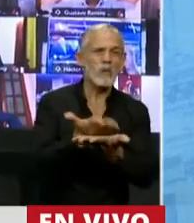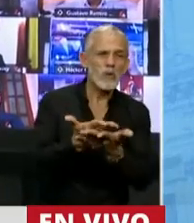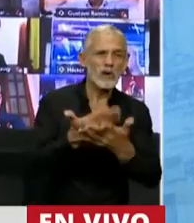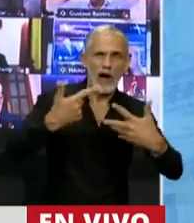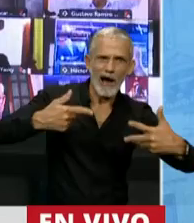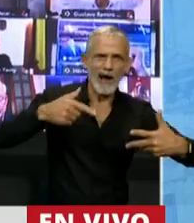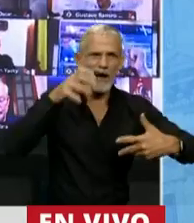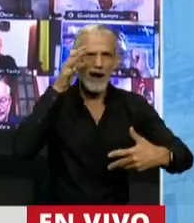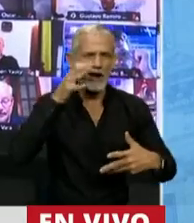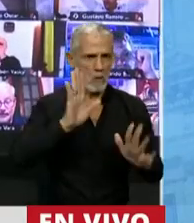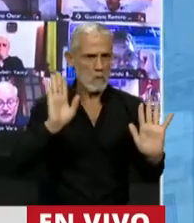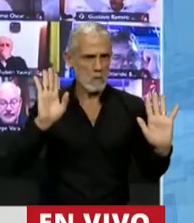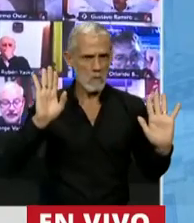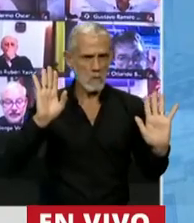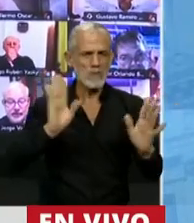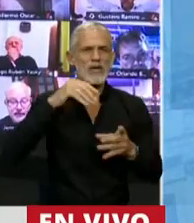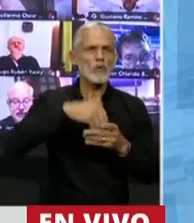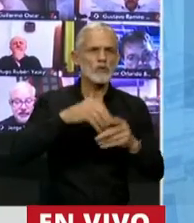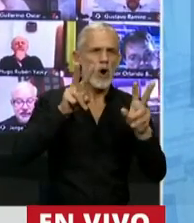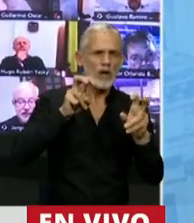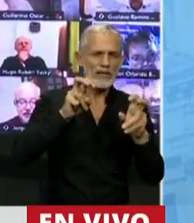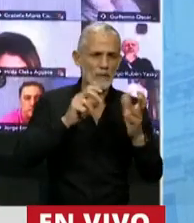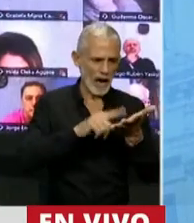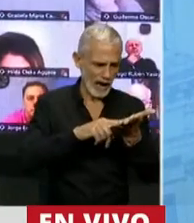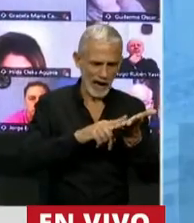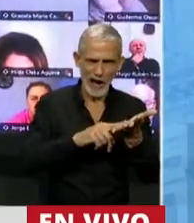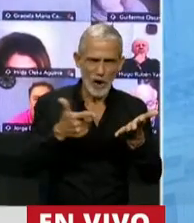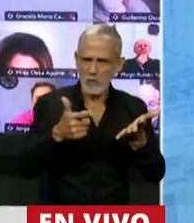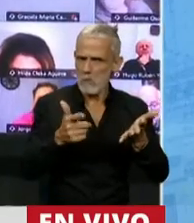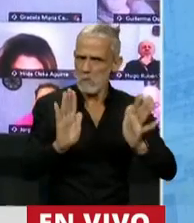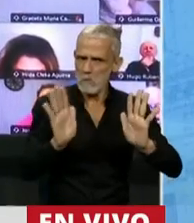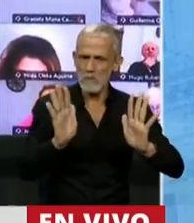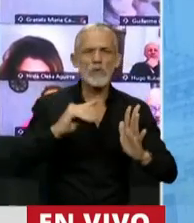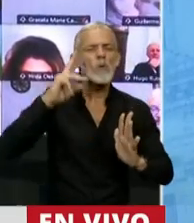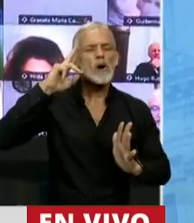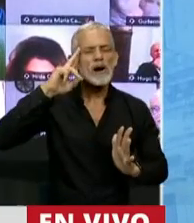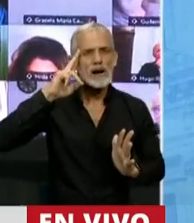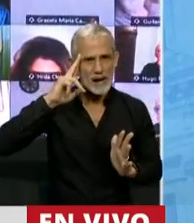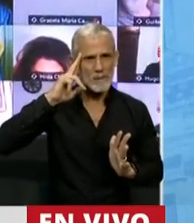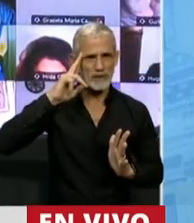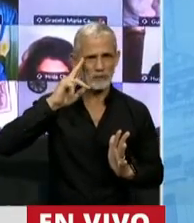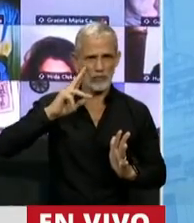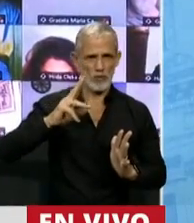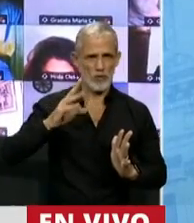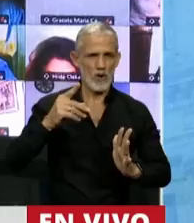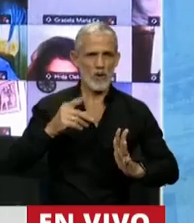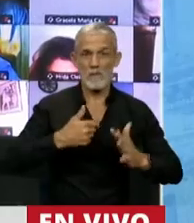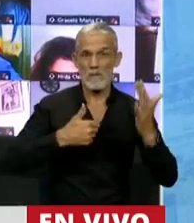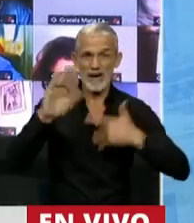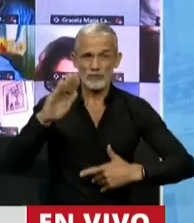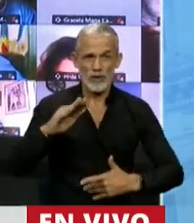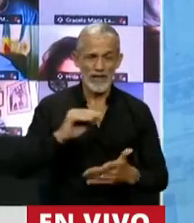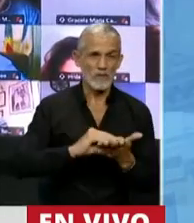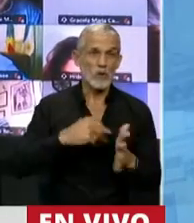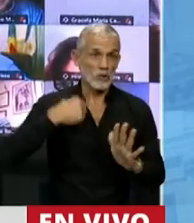barbaridad ninguna cuestión de inclusión de cosas fuera del reglamento entonces por respeto a la inmensa mayoría